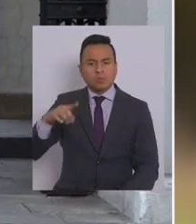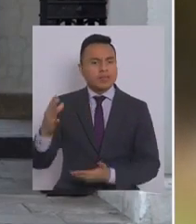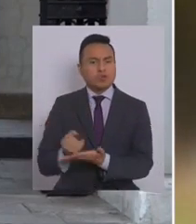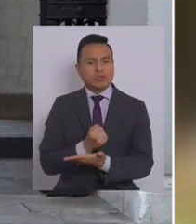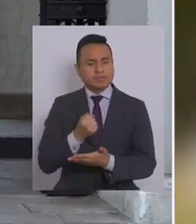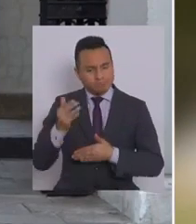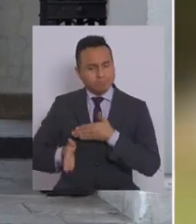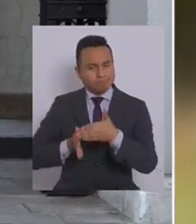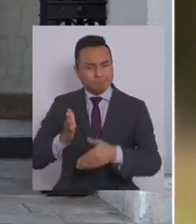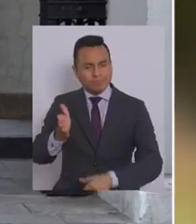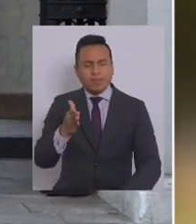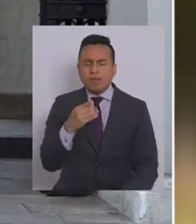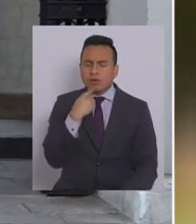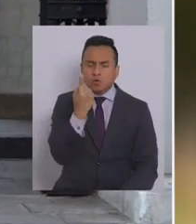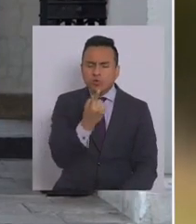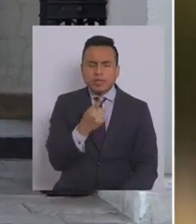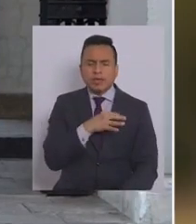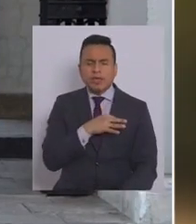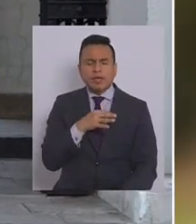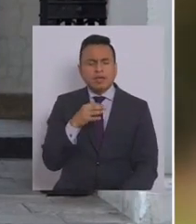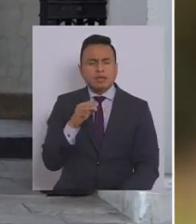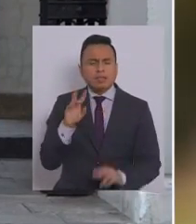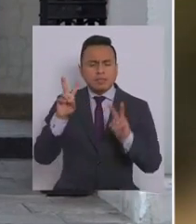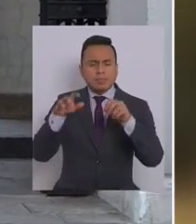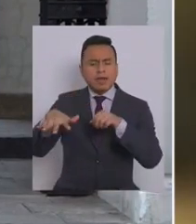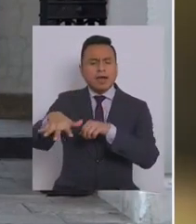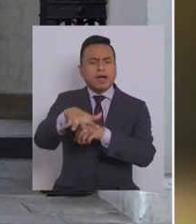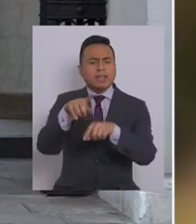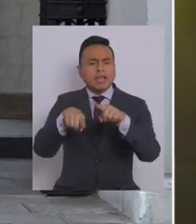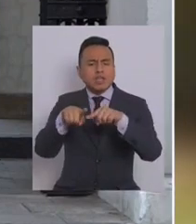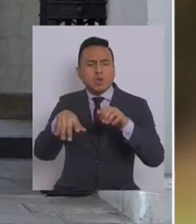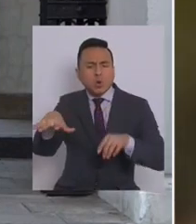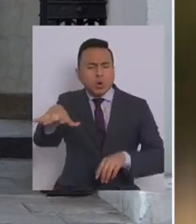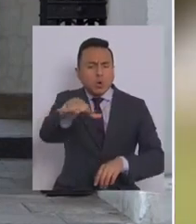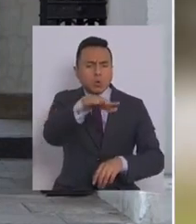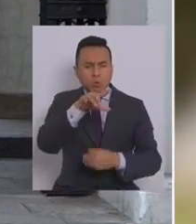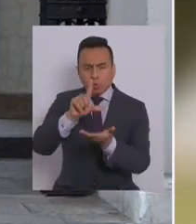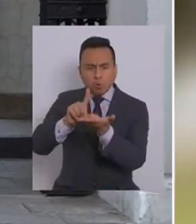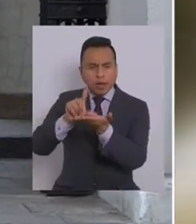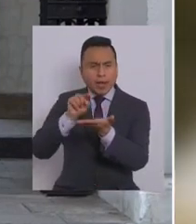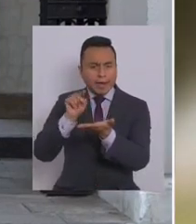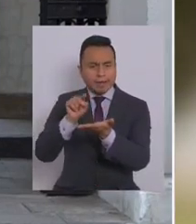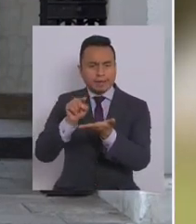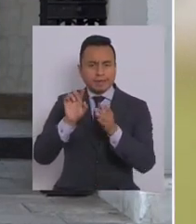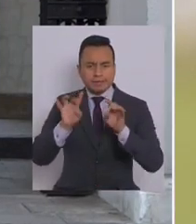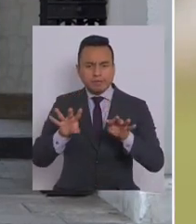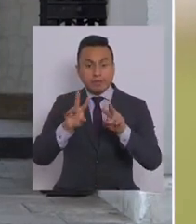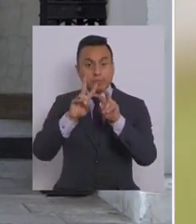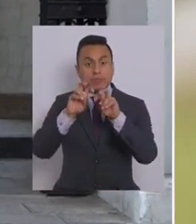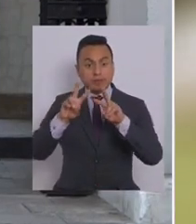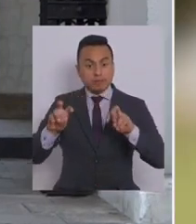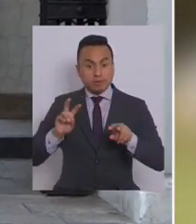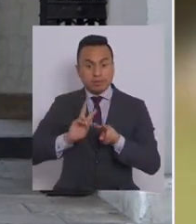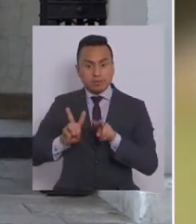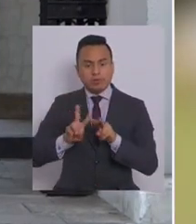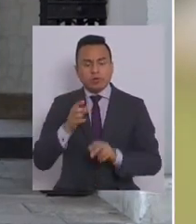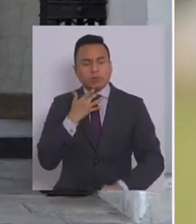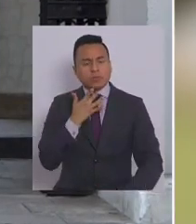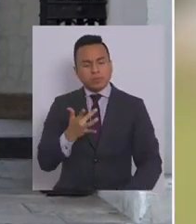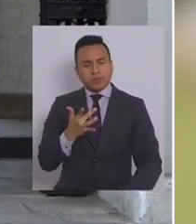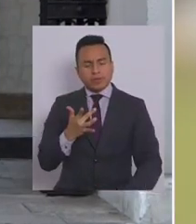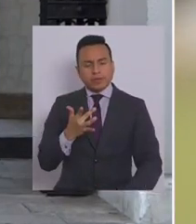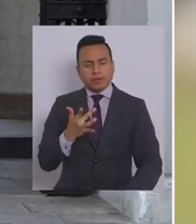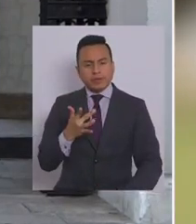conseguir. Pero considerando las características de este territorio, del lugar donde se desarrollan estos hechos, la investigación que estaban realizando, ¿por qué no